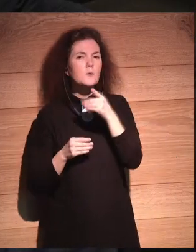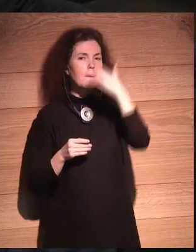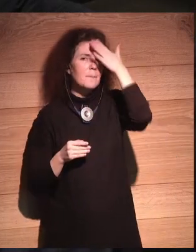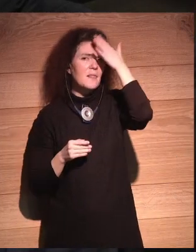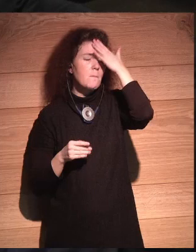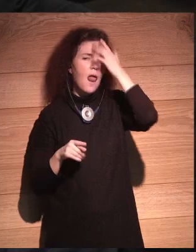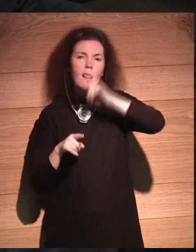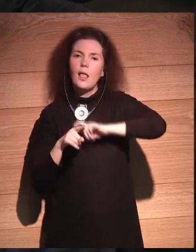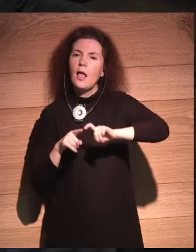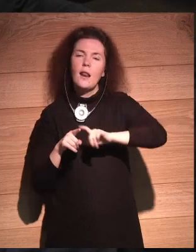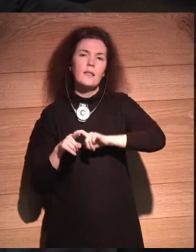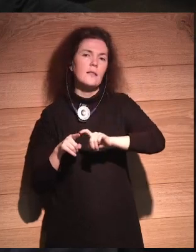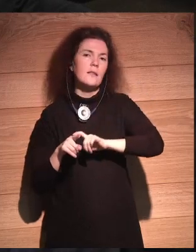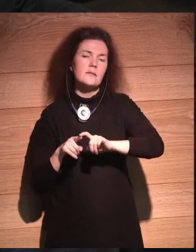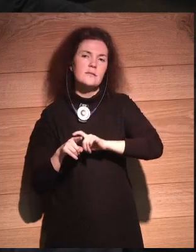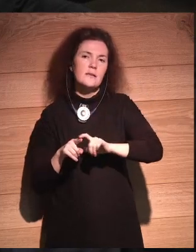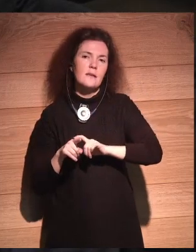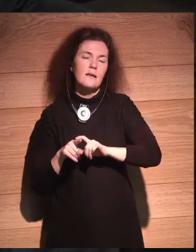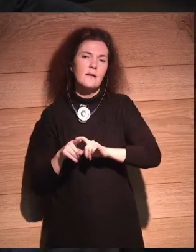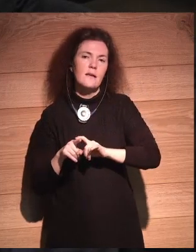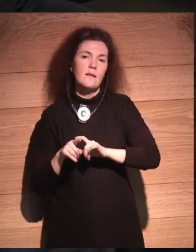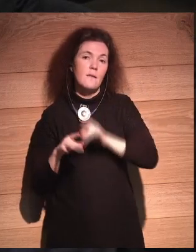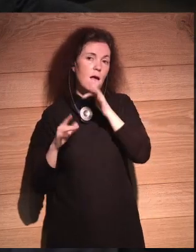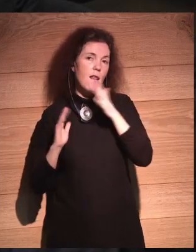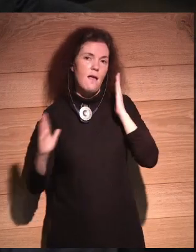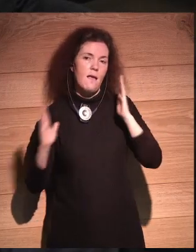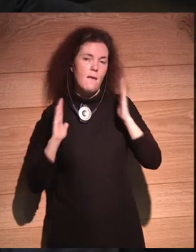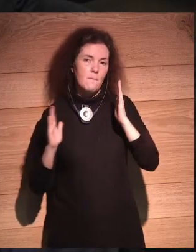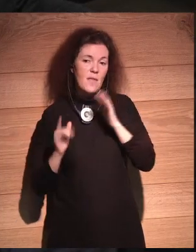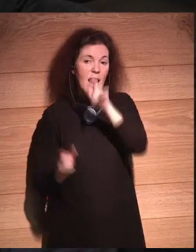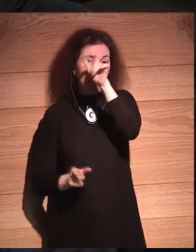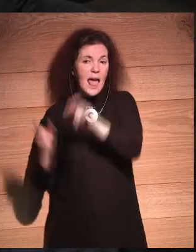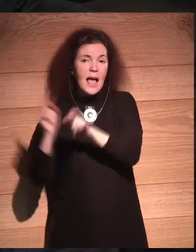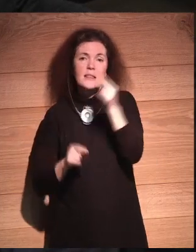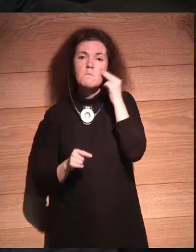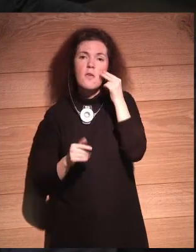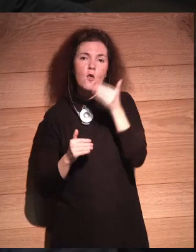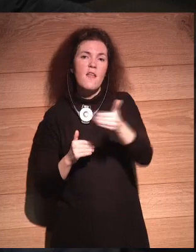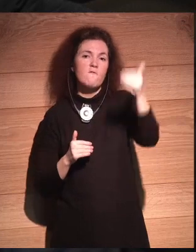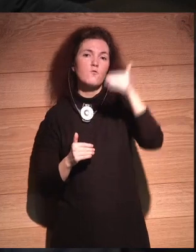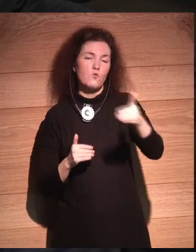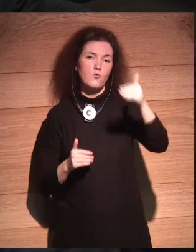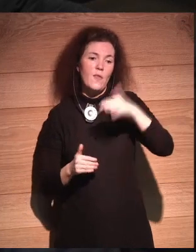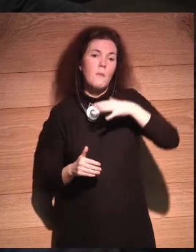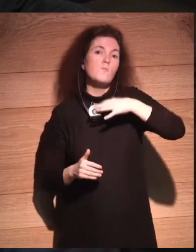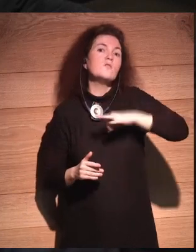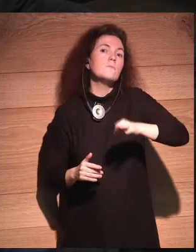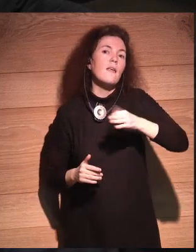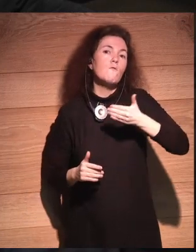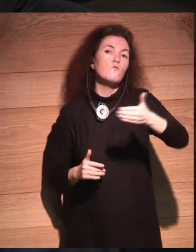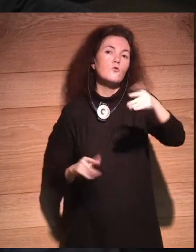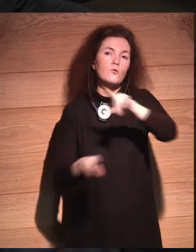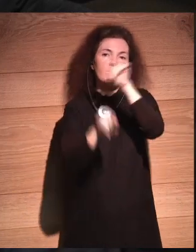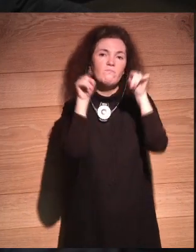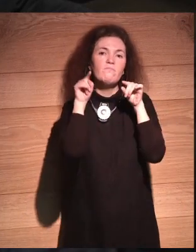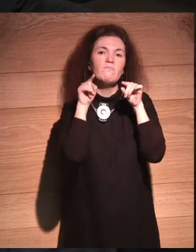principales características de esta época. La gente tiene miedo del futuro, de las posibilidades que